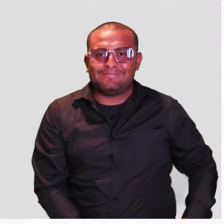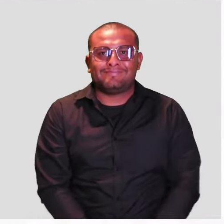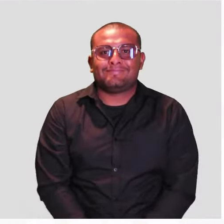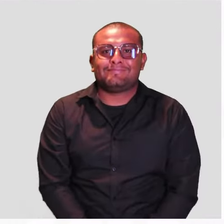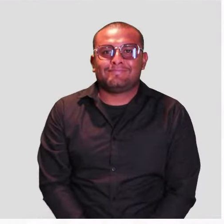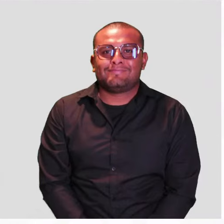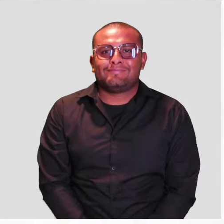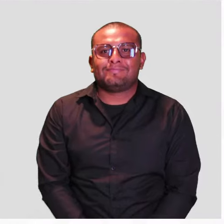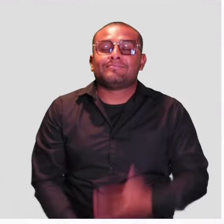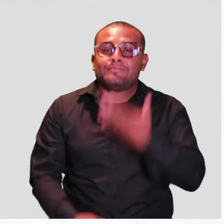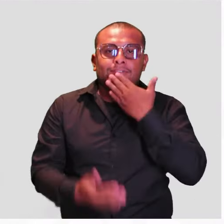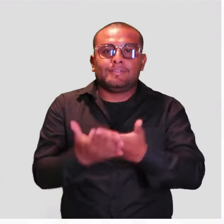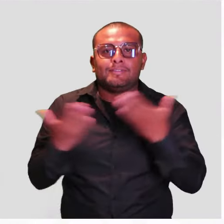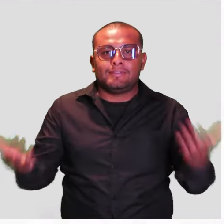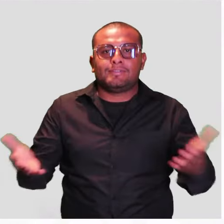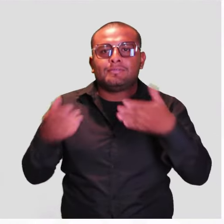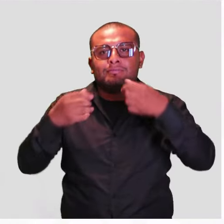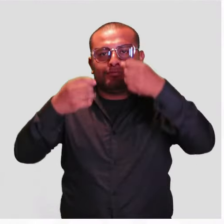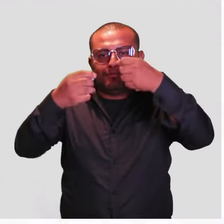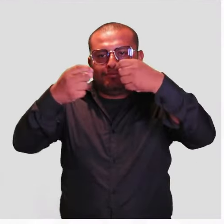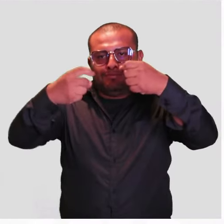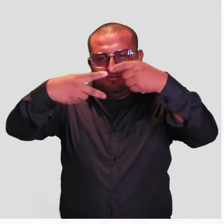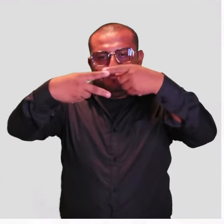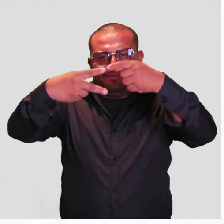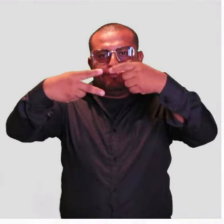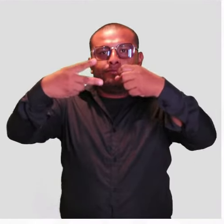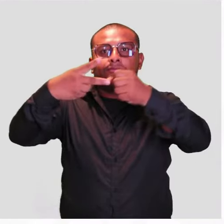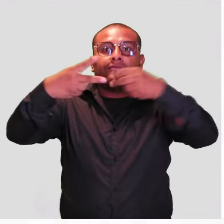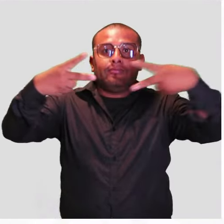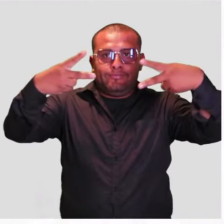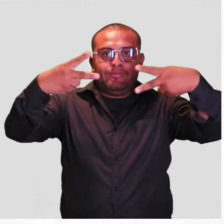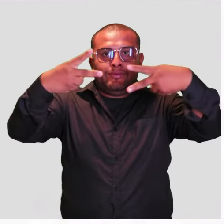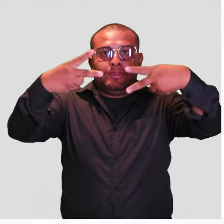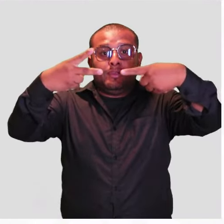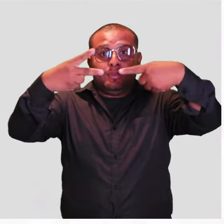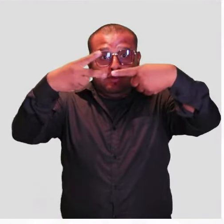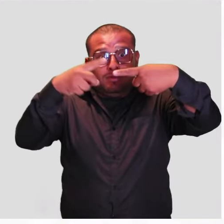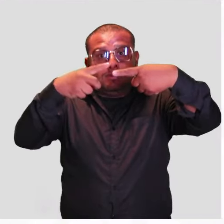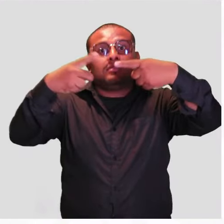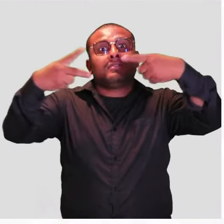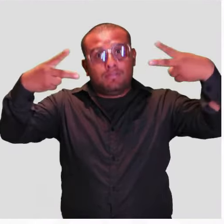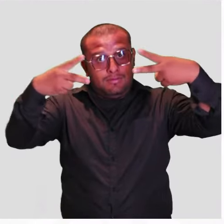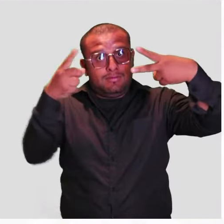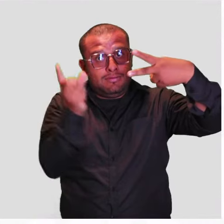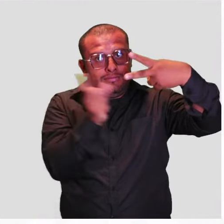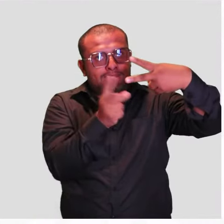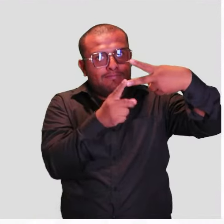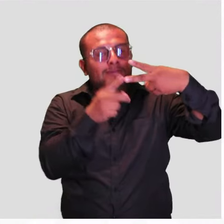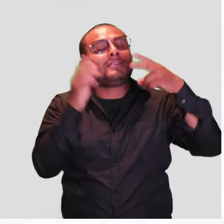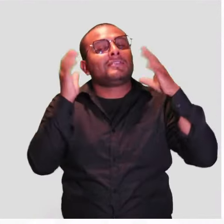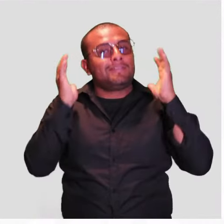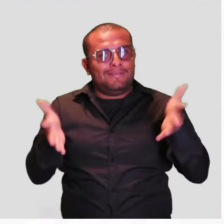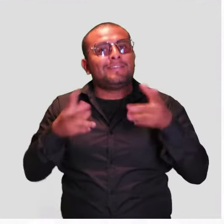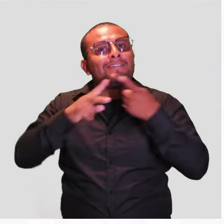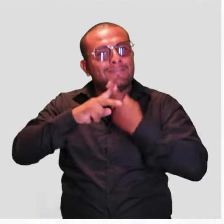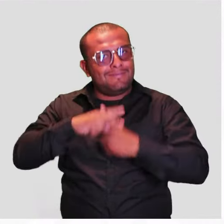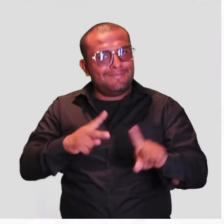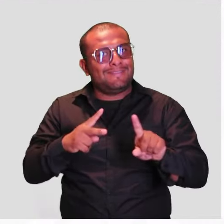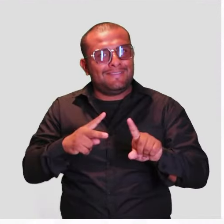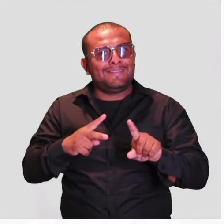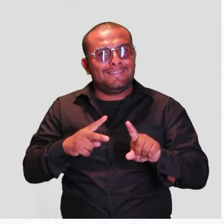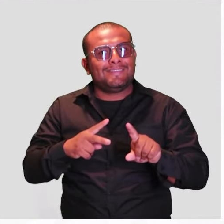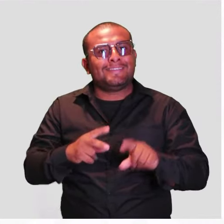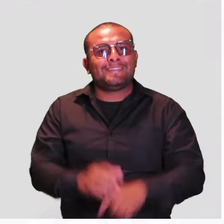esta forma concluimos el subsegmento para dar inicio al subsegmento 2 de este segmento 2,